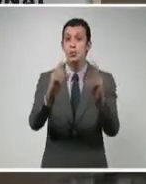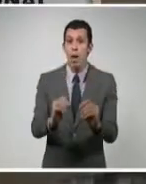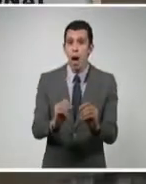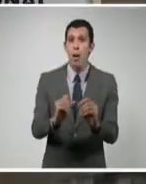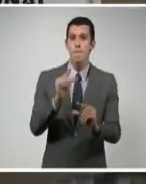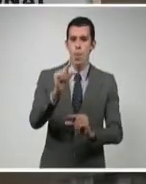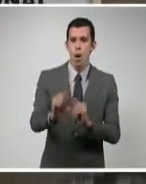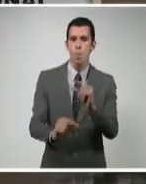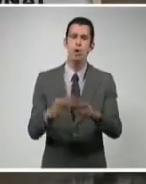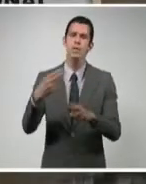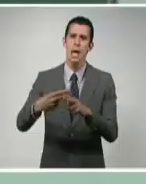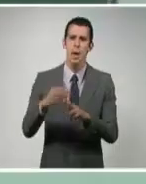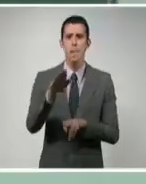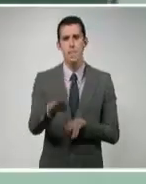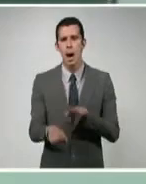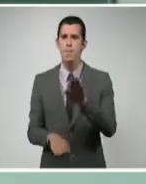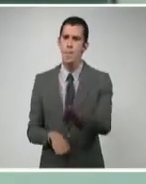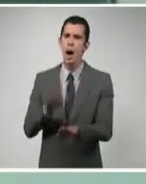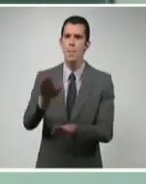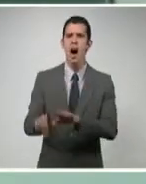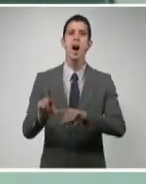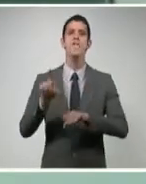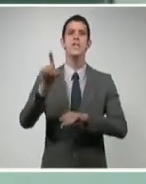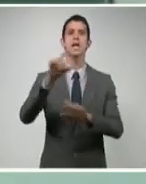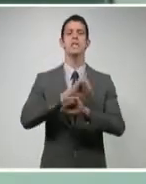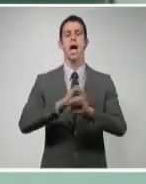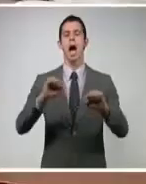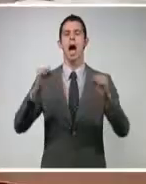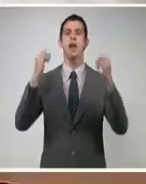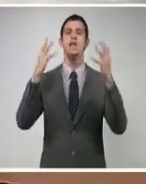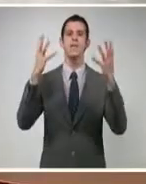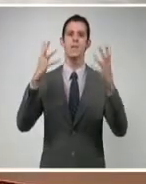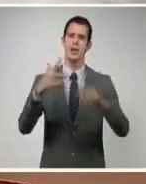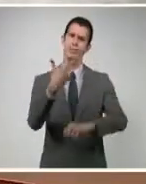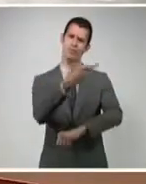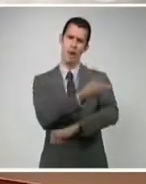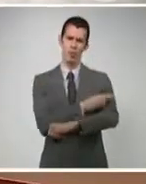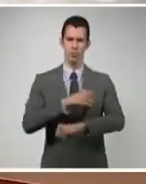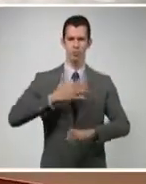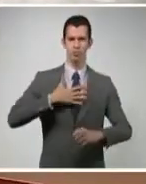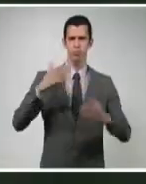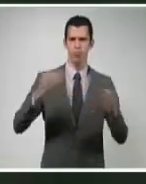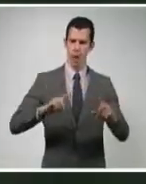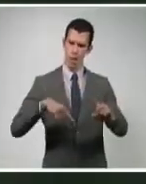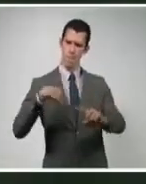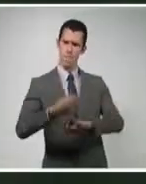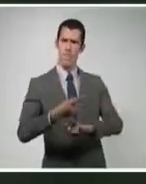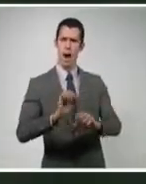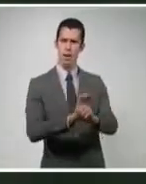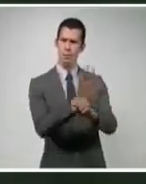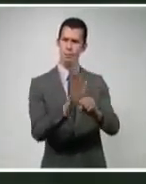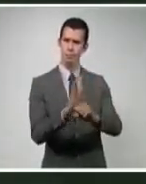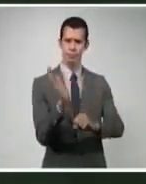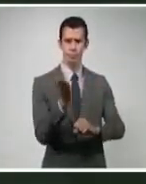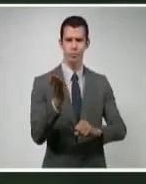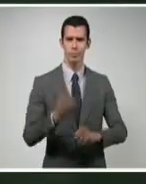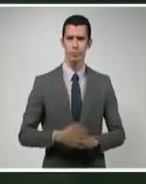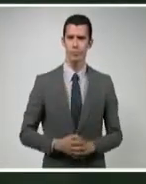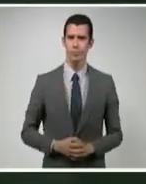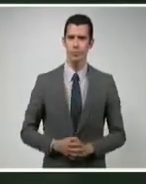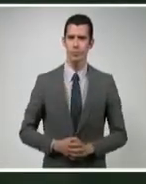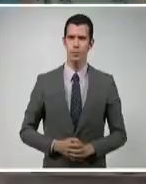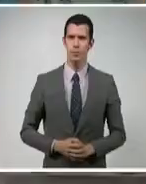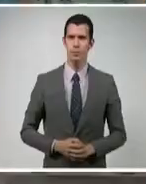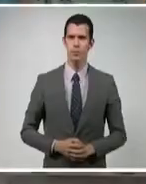el camino tan deseado por los cubanos del logro de una vacuna cubana contra el sars co2 isela garcía